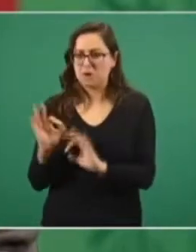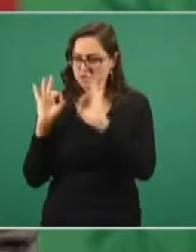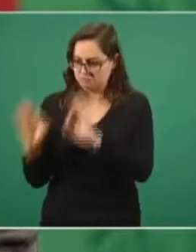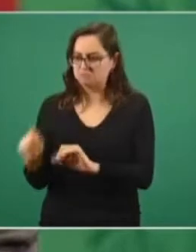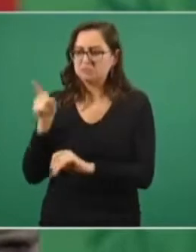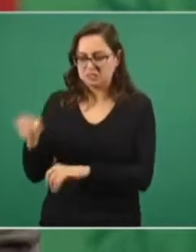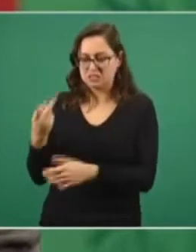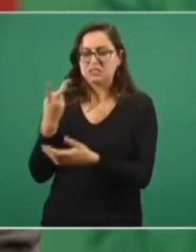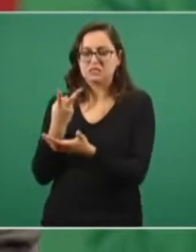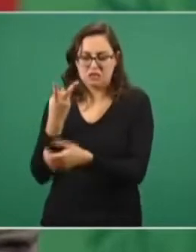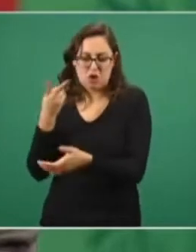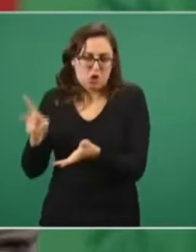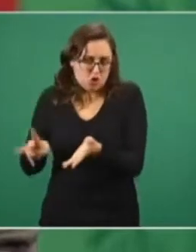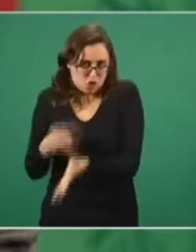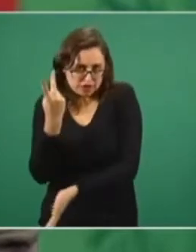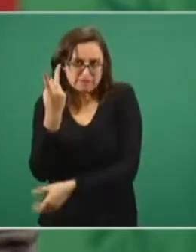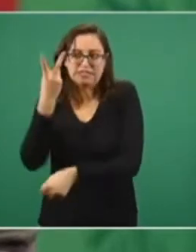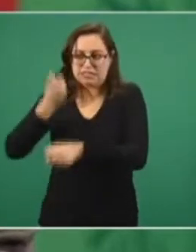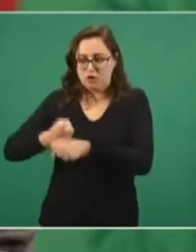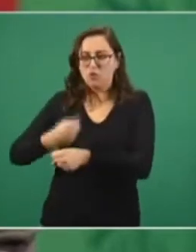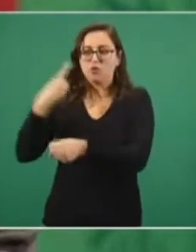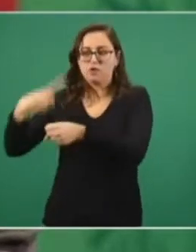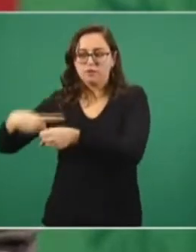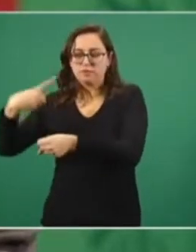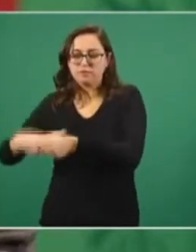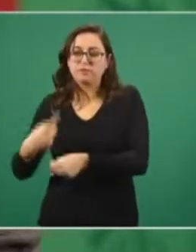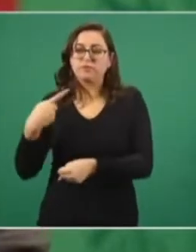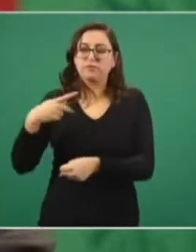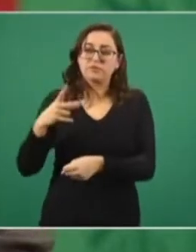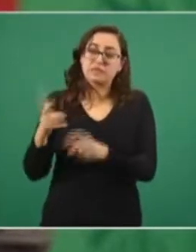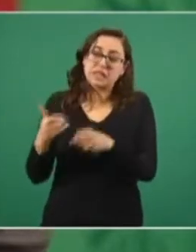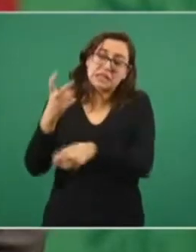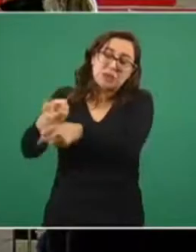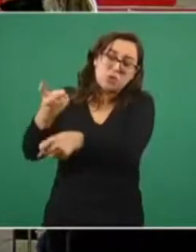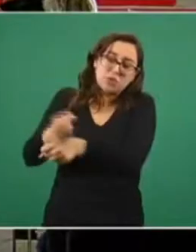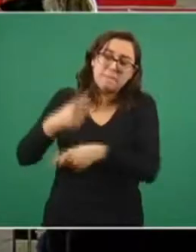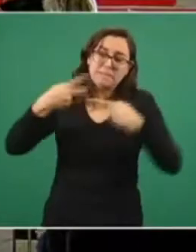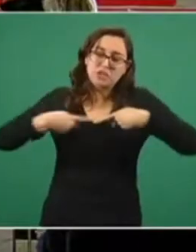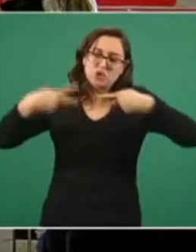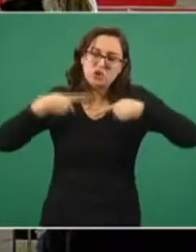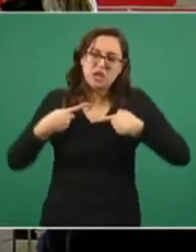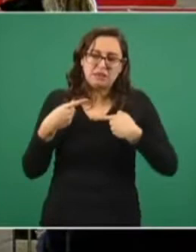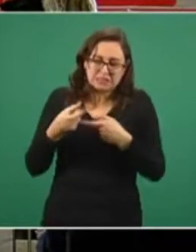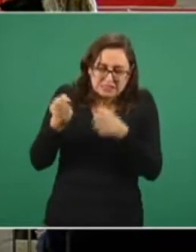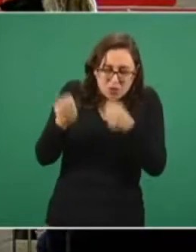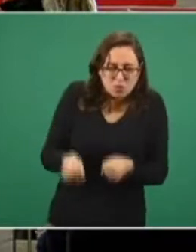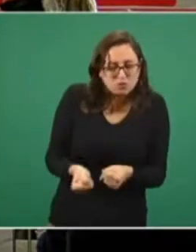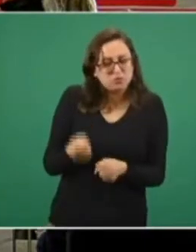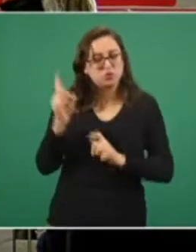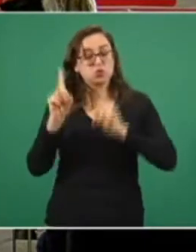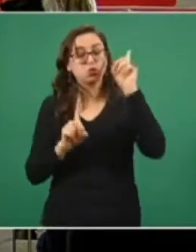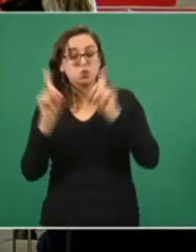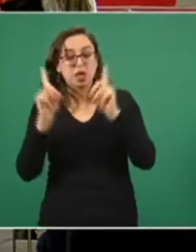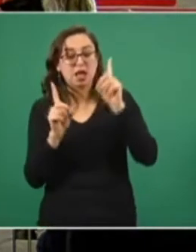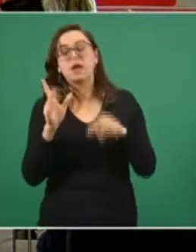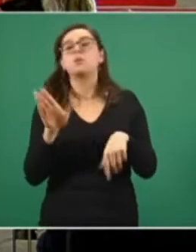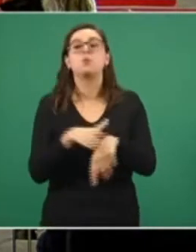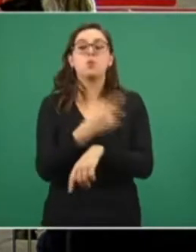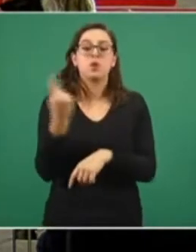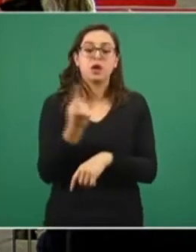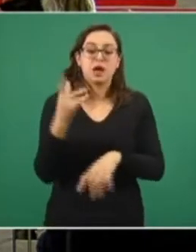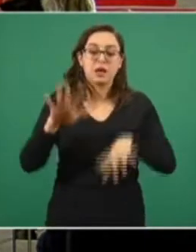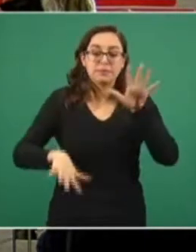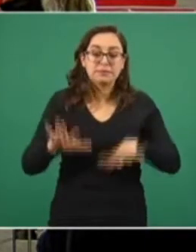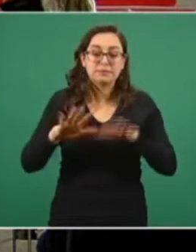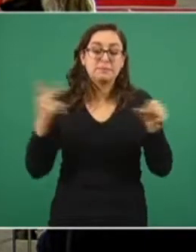había reinfección. ¿Por qué razón? Porque en la mayoría de los casos relatados no es enfermedad COVID y